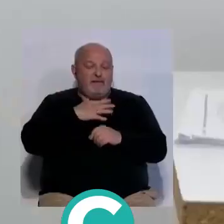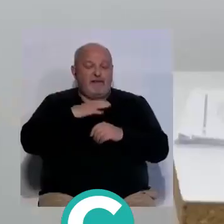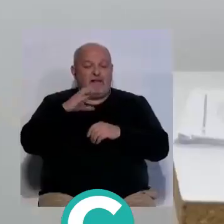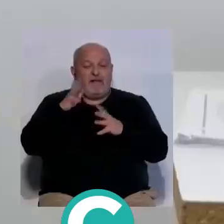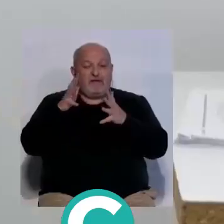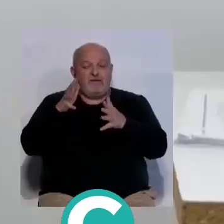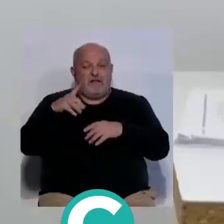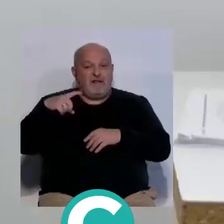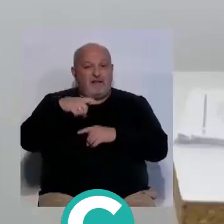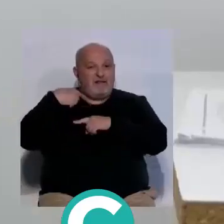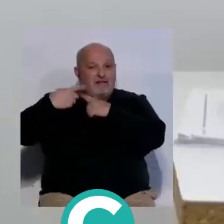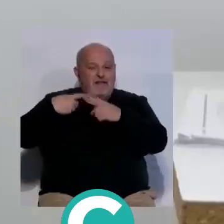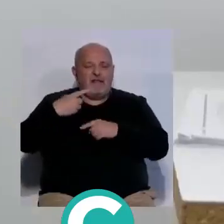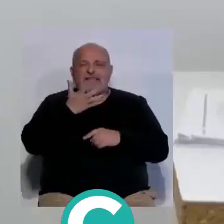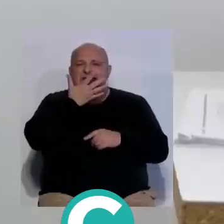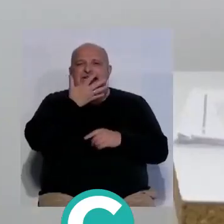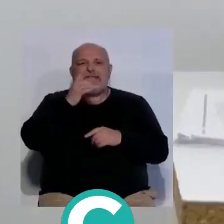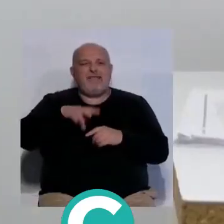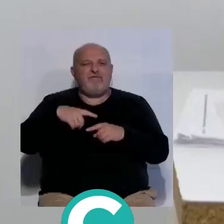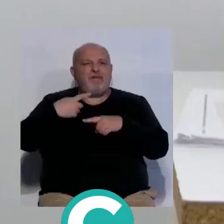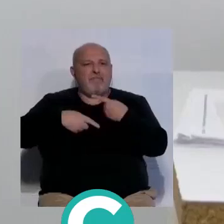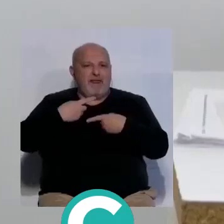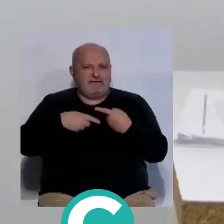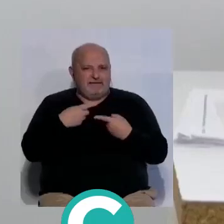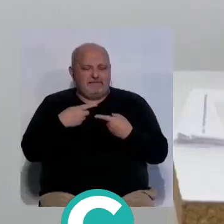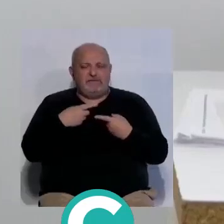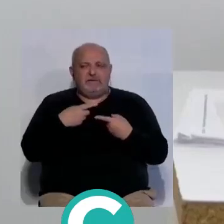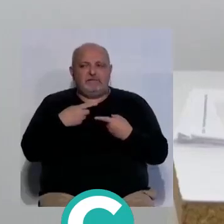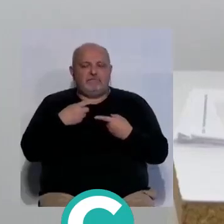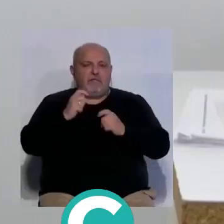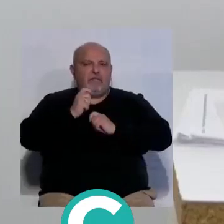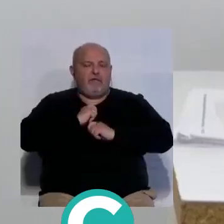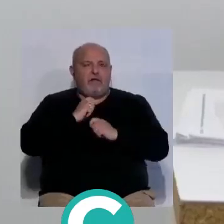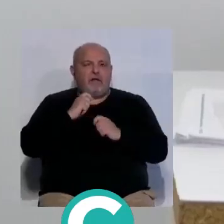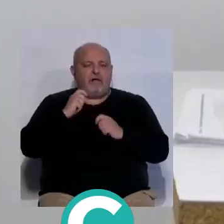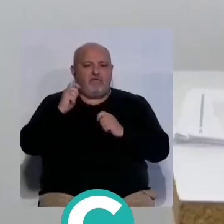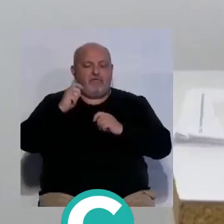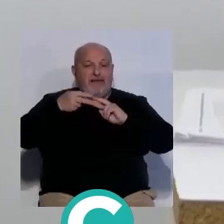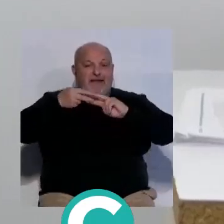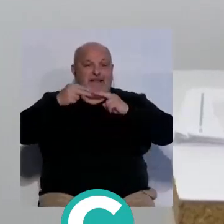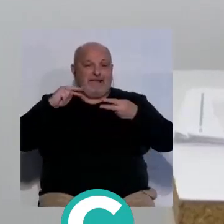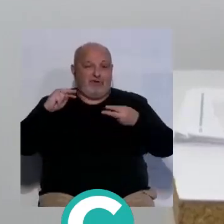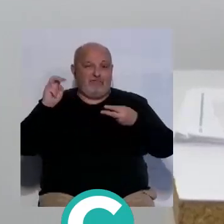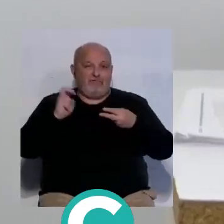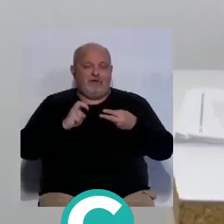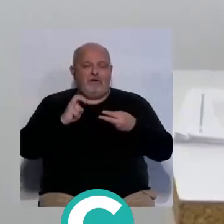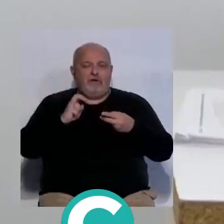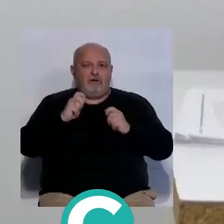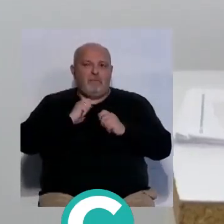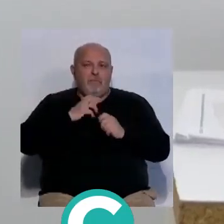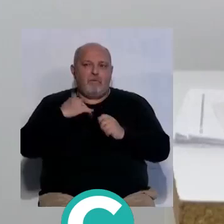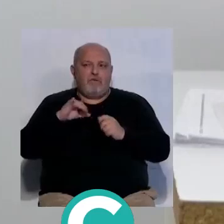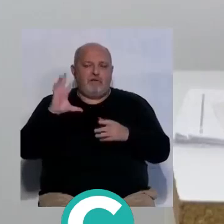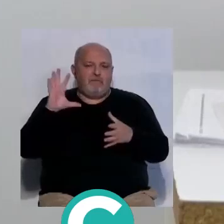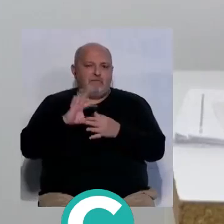Cáncer Hereditario consiste en identificar familias que son portadoras de mutaciones de genes, los cuales las hacen